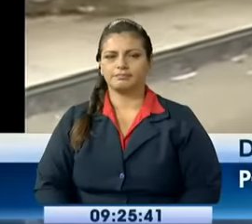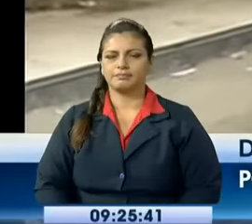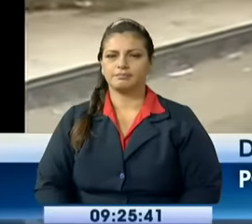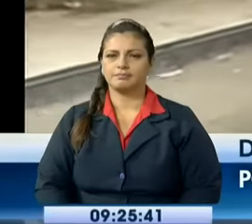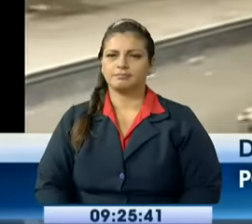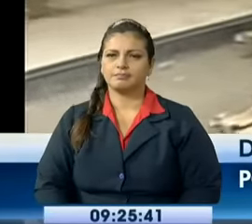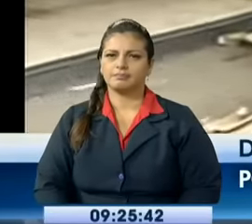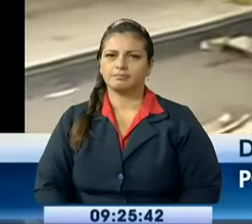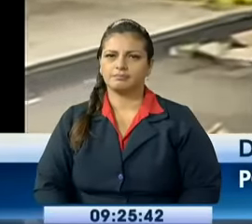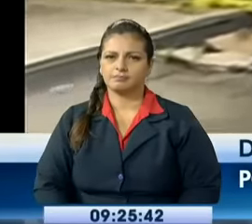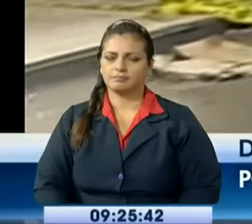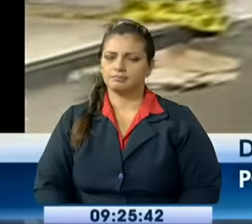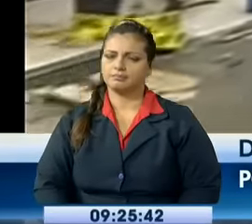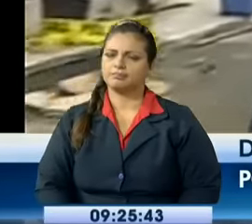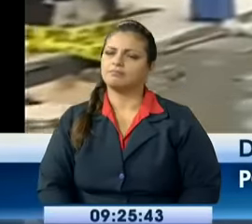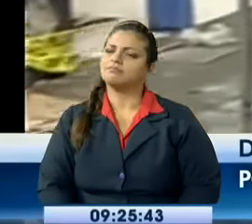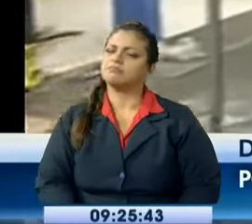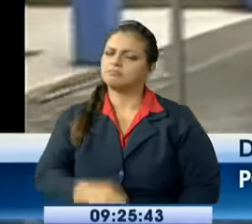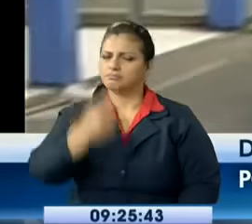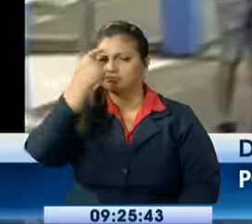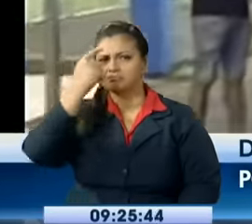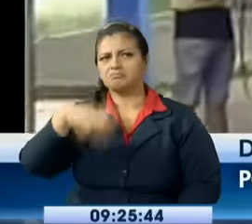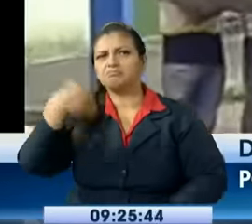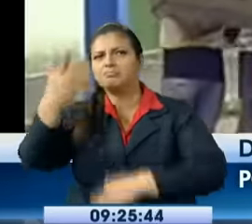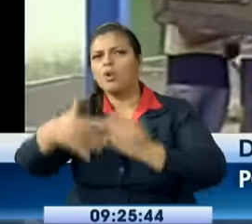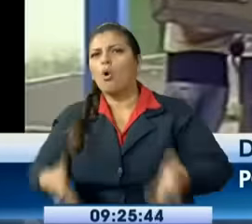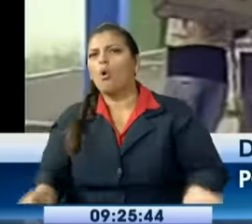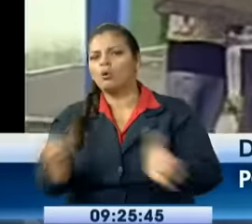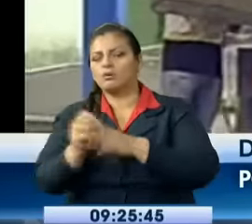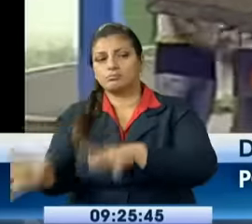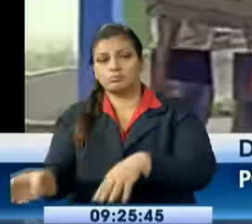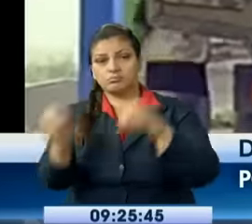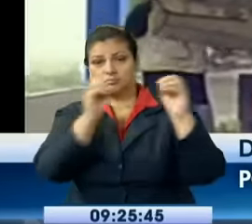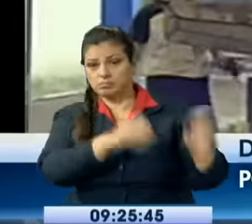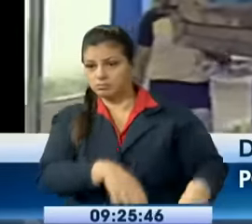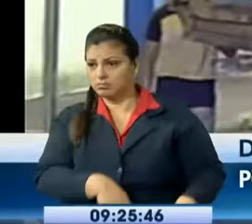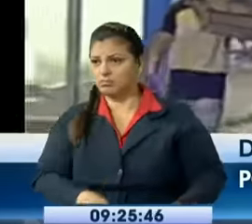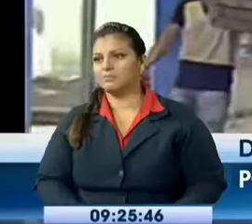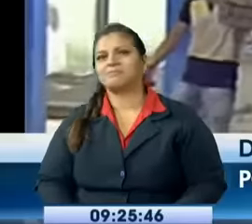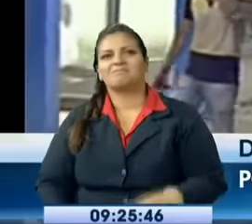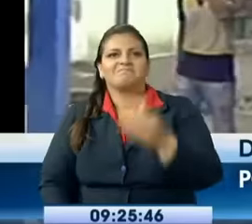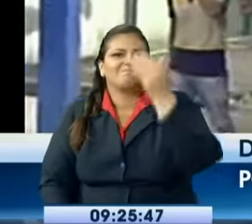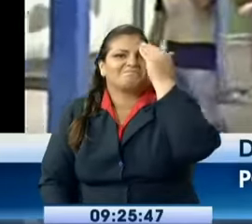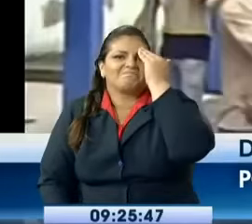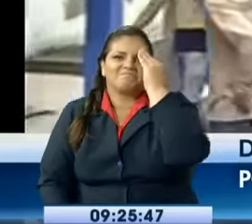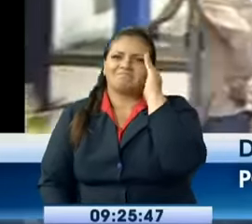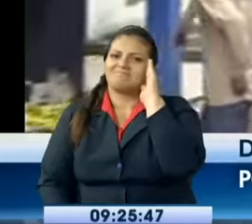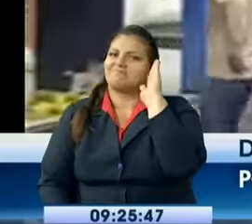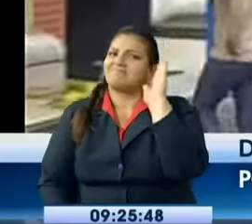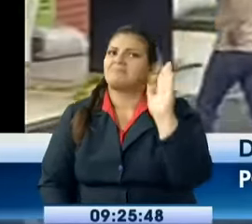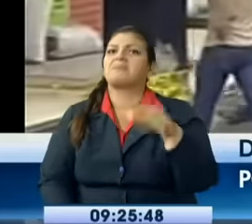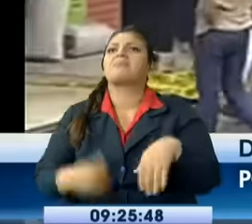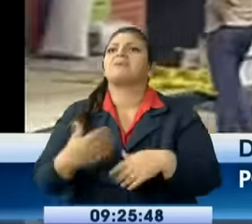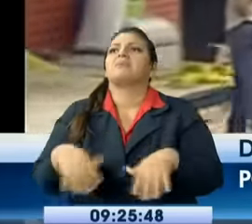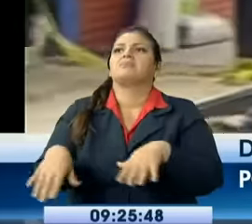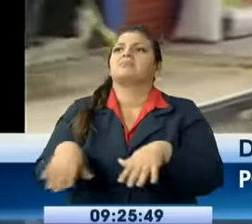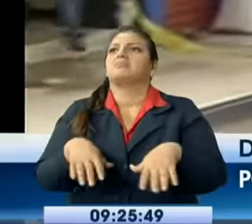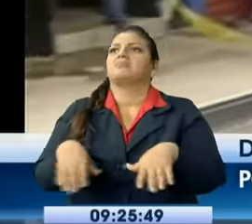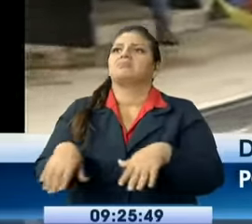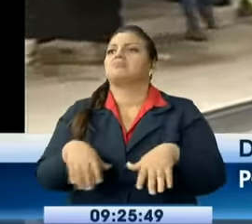pronto a retornar en algún otro momento a esta zona? La verdad, no sabemos todavía, pues tenemos que esperar si es que no siguen viendo más movimiento de tierra,